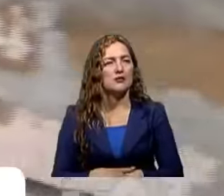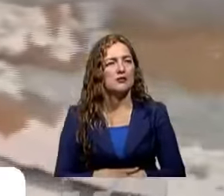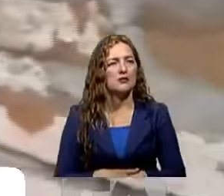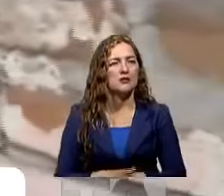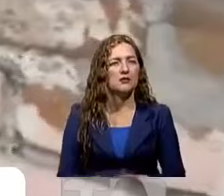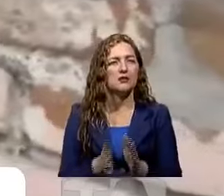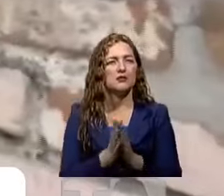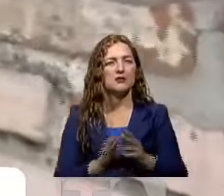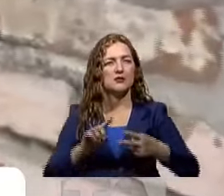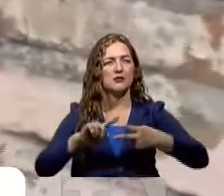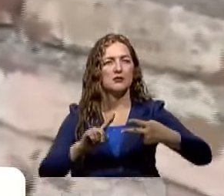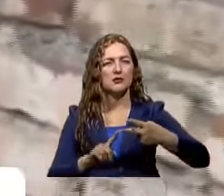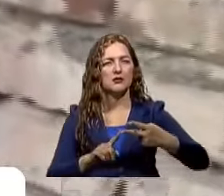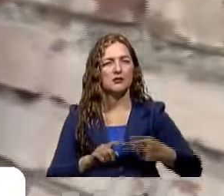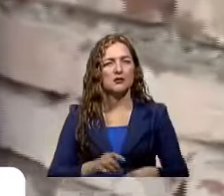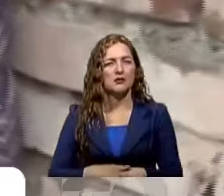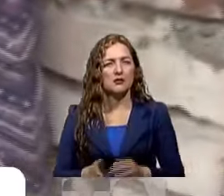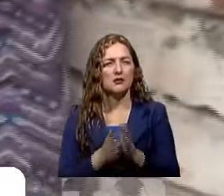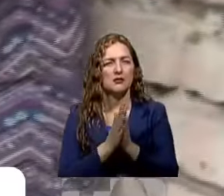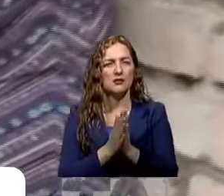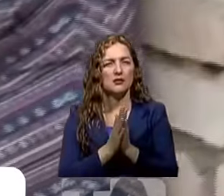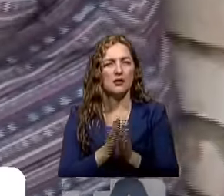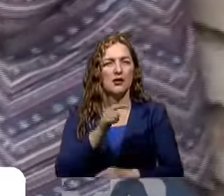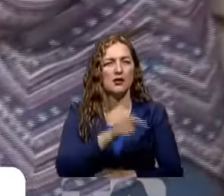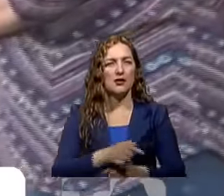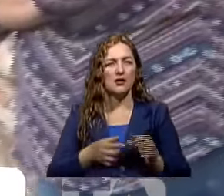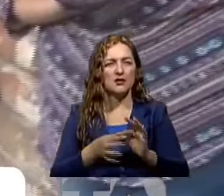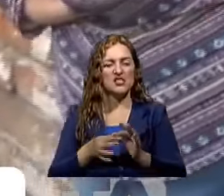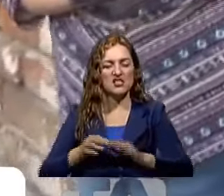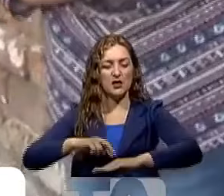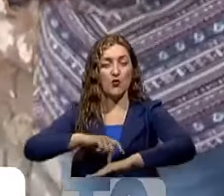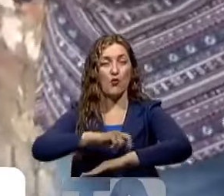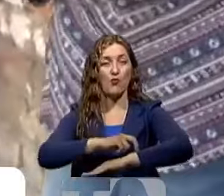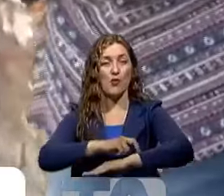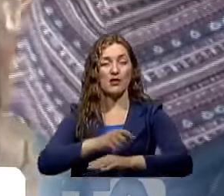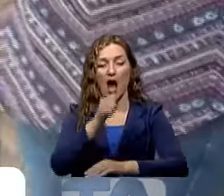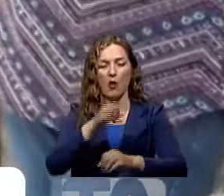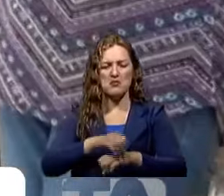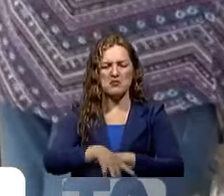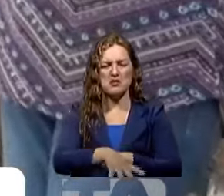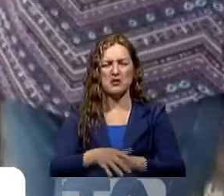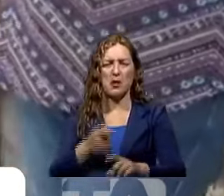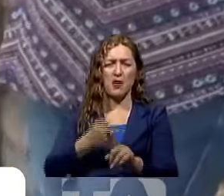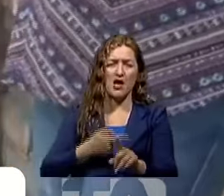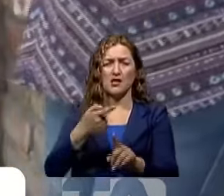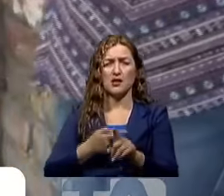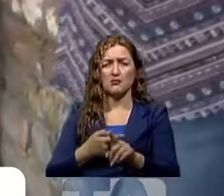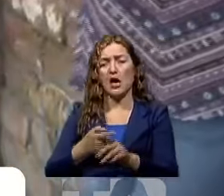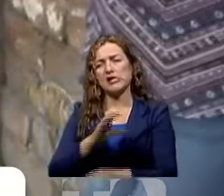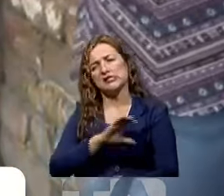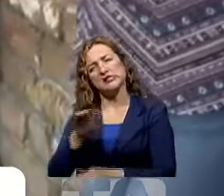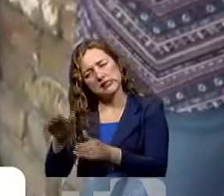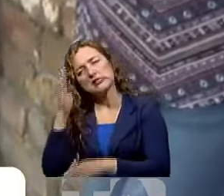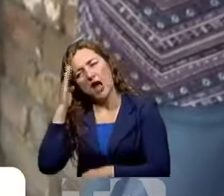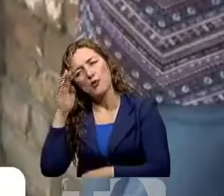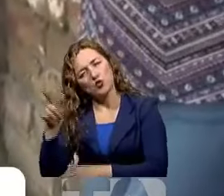pedidos, arreglar la acera y esta fuga de agua que ya lleva meses. Por favor, sabemos que ustedes van a atender estas llamadas y a darle una solución a los